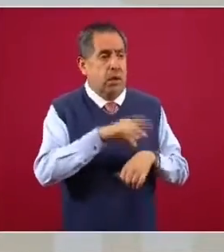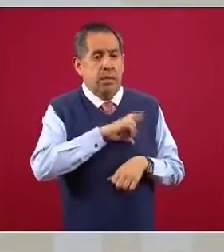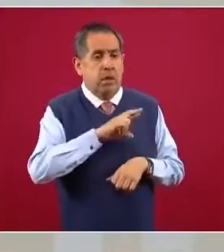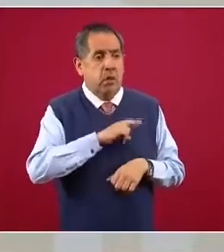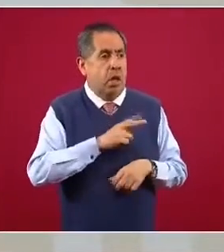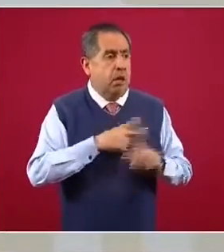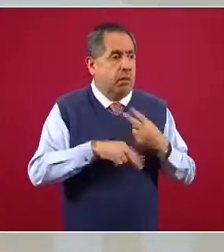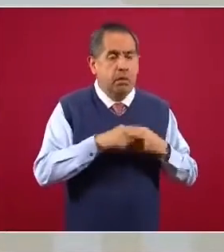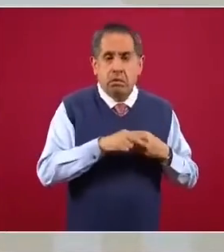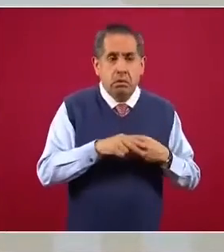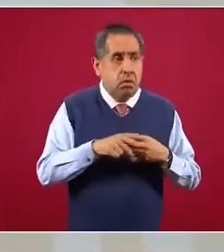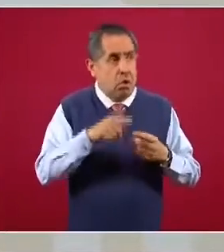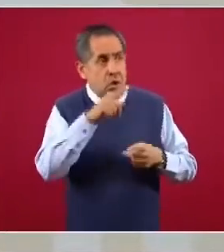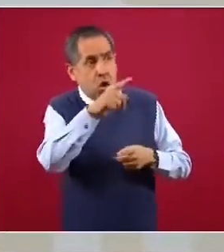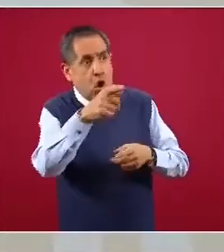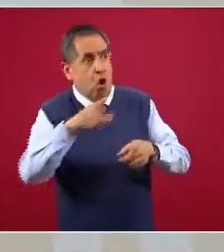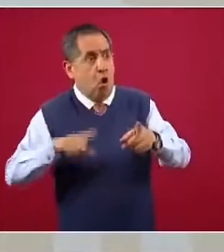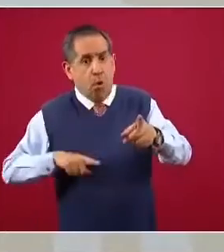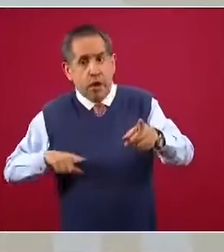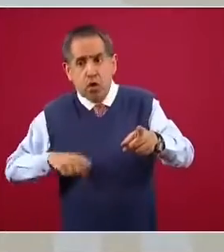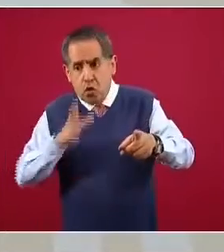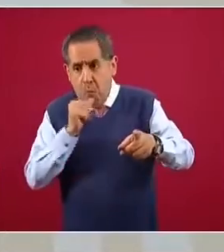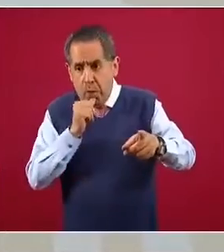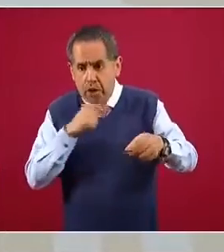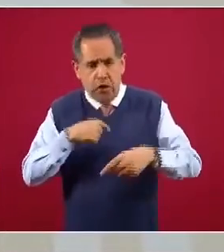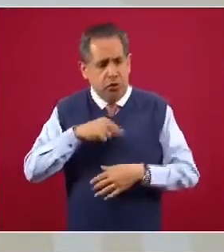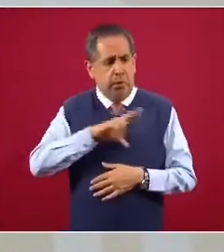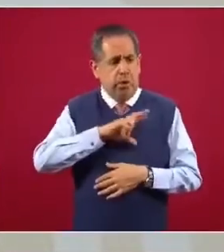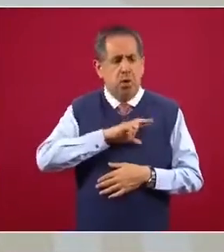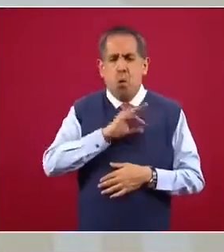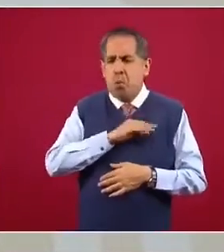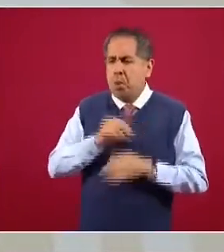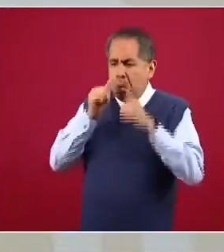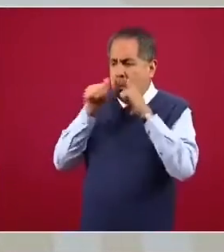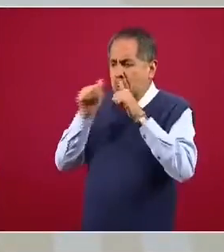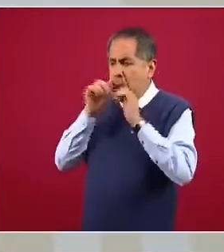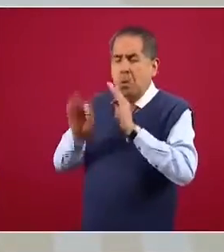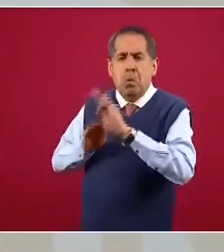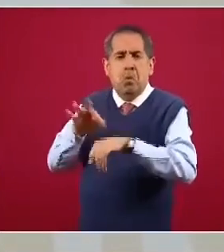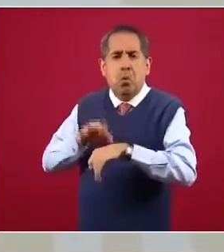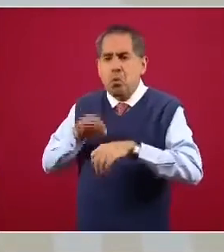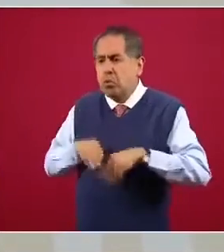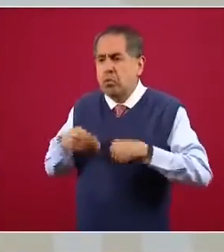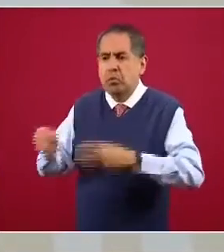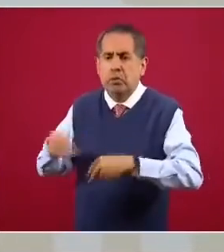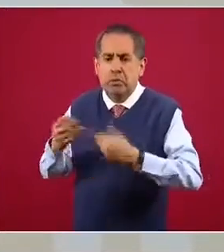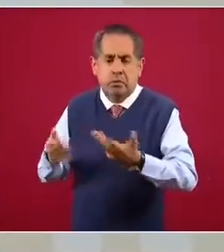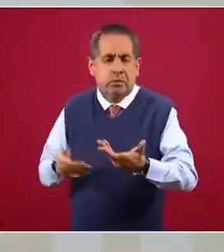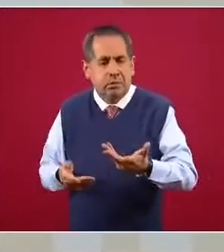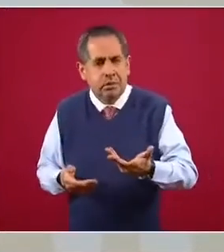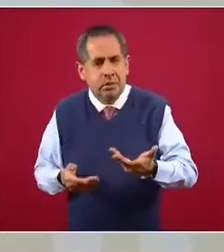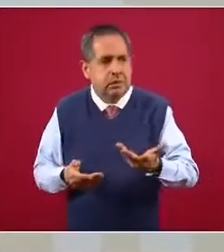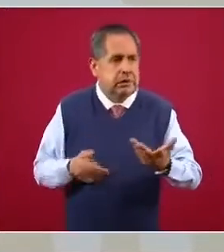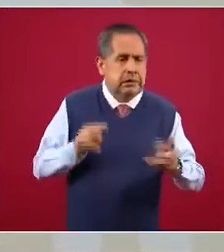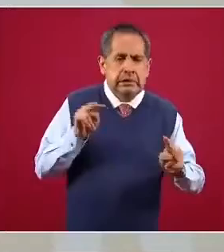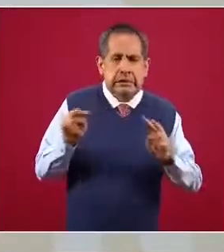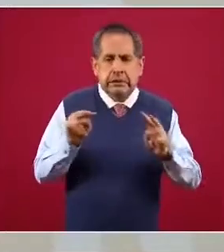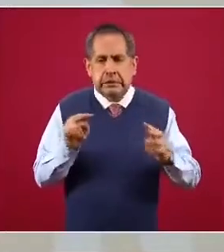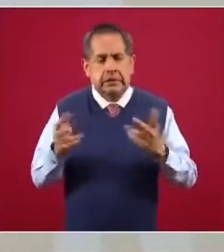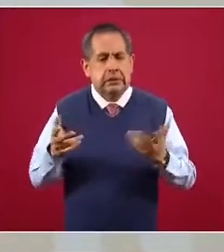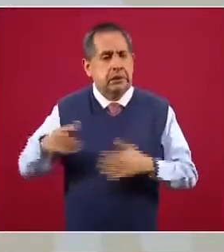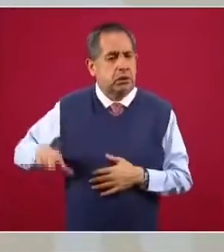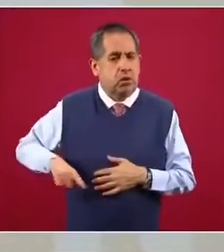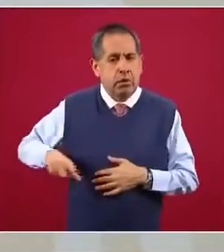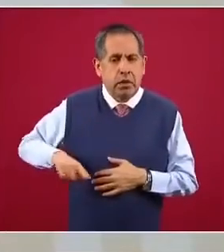empezó a cubrir las enormes y progresivas deficiencias del sector público. Entonces usted decía, ¿cuál es la perspectiva de este